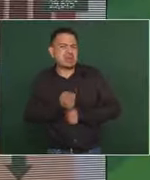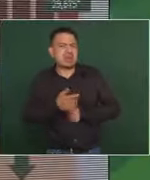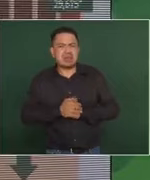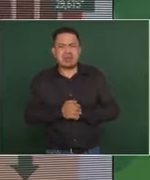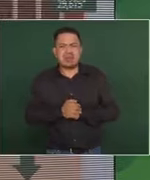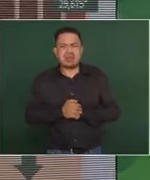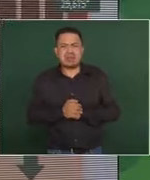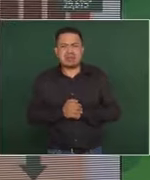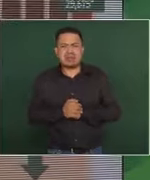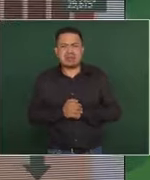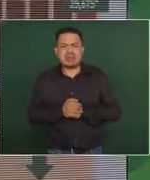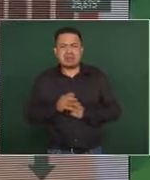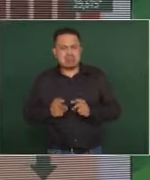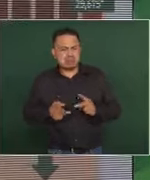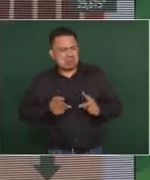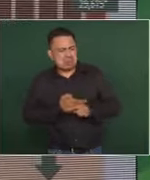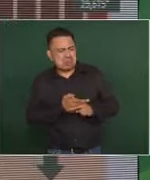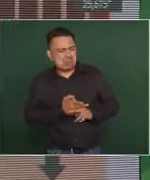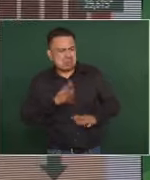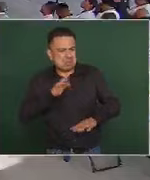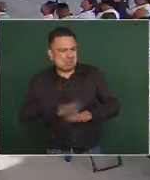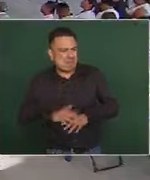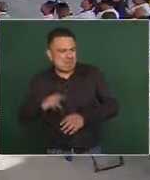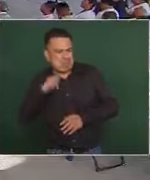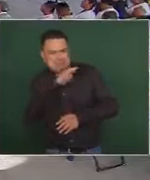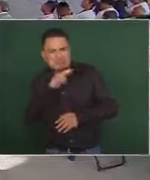el mátalos en caliente.